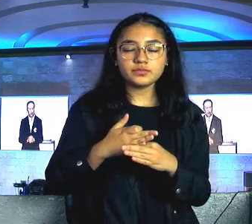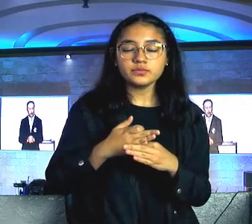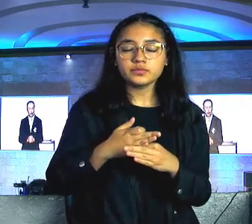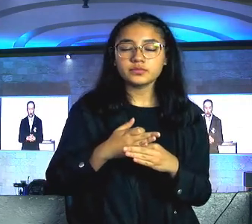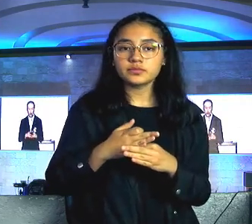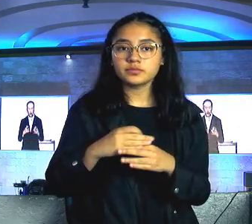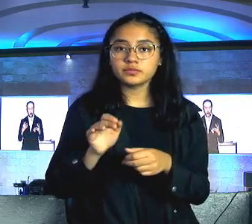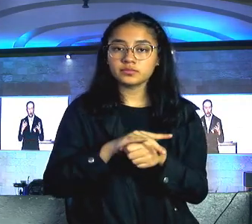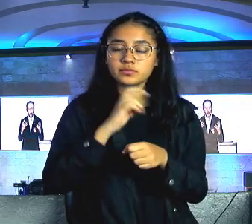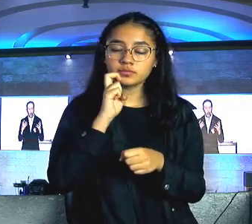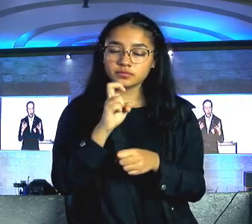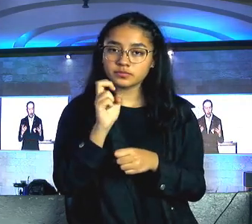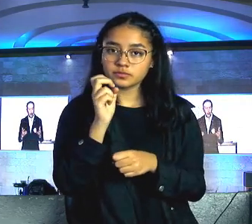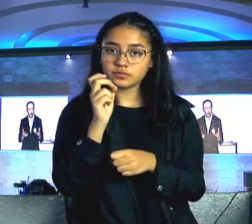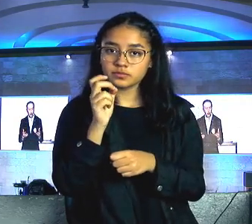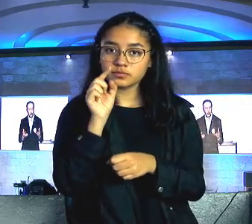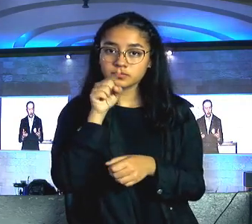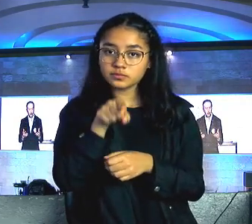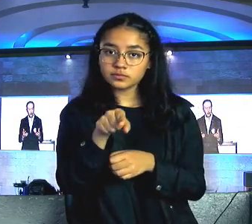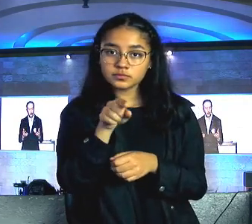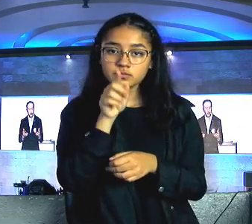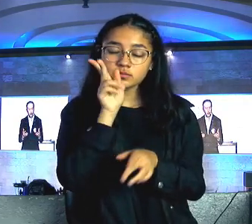y por eso te estoy hablando.